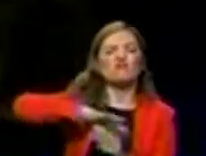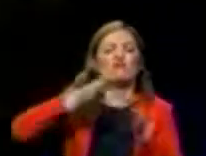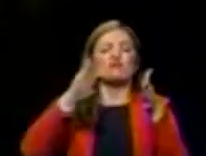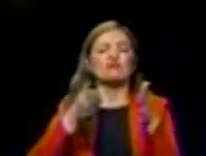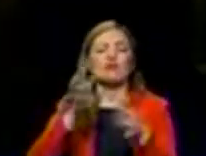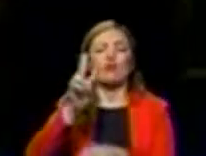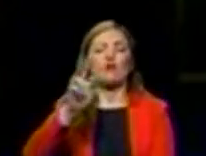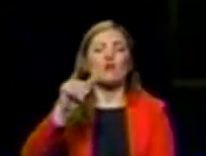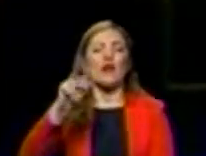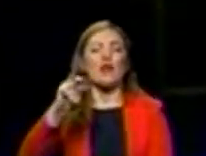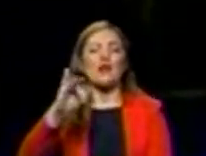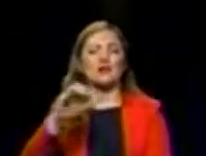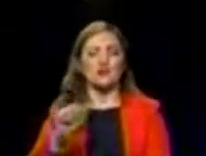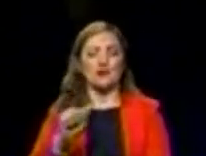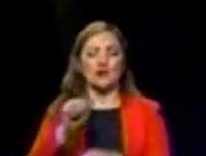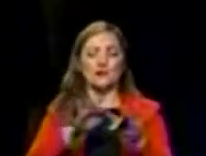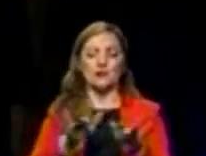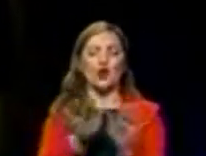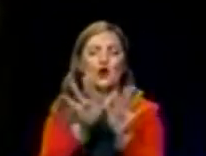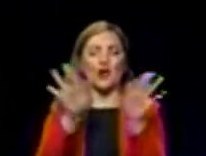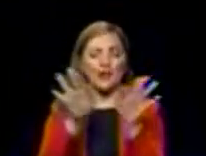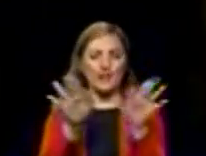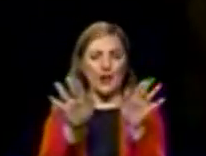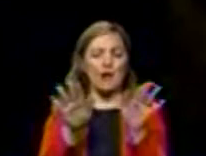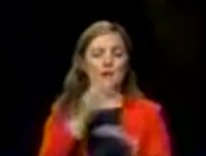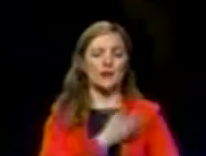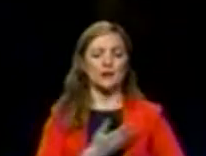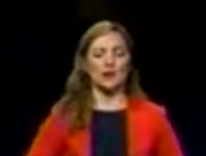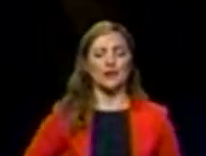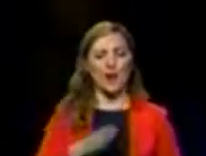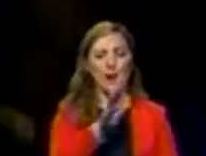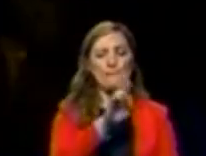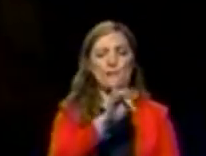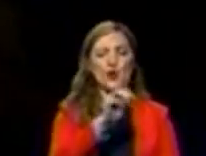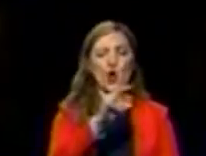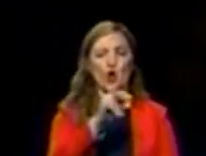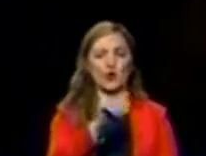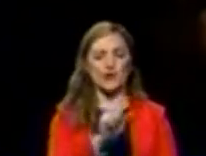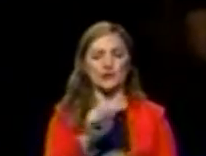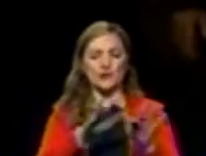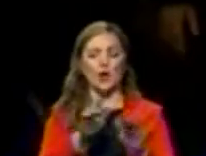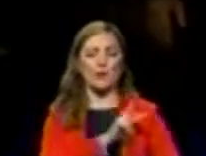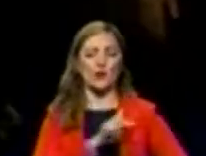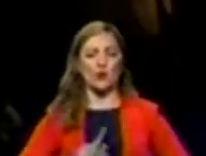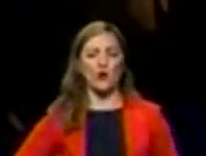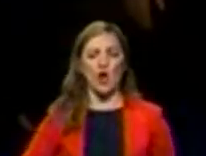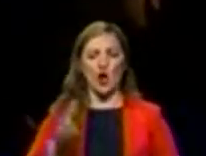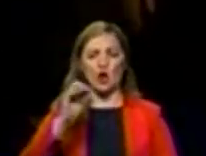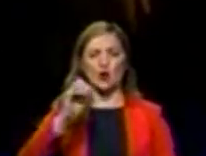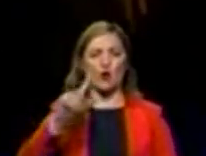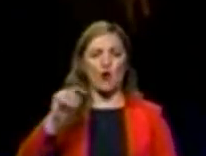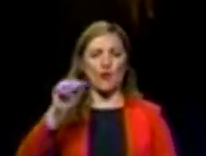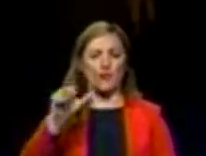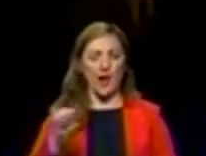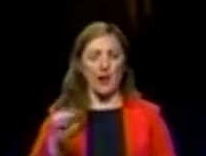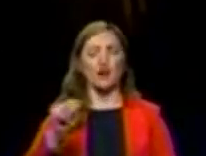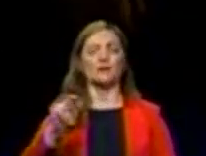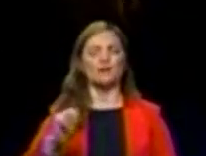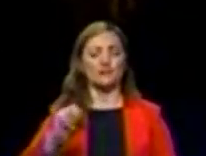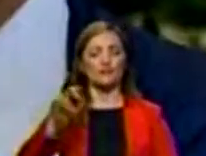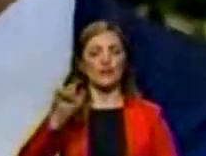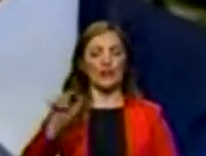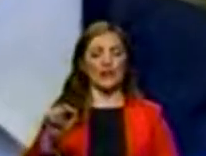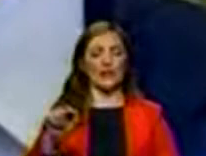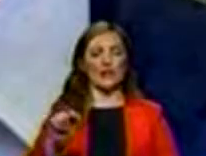Valencia, el secretario general de la presidencia José Augusto Briones, el secretario particular Juan Sebastián Roldán, el asesor presidencial Santiago